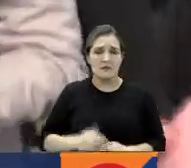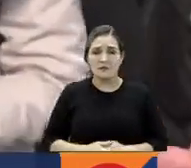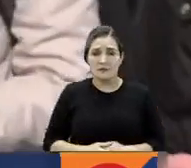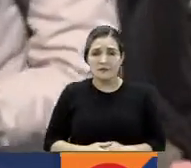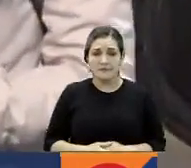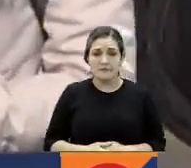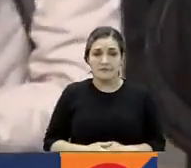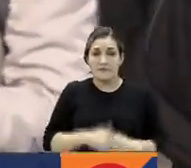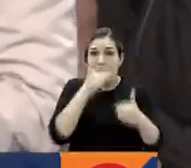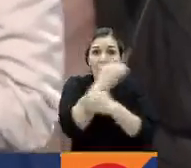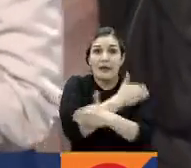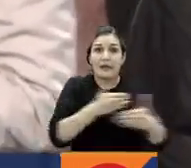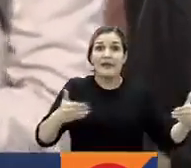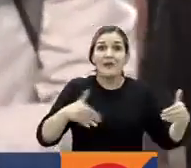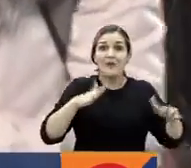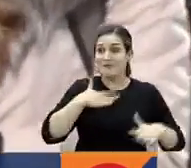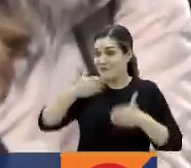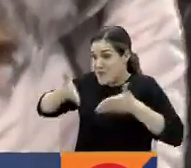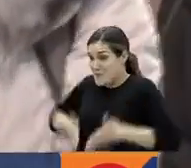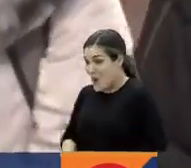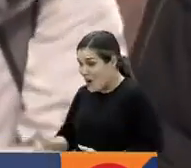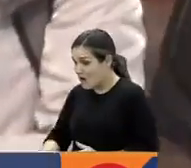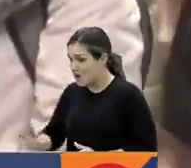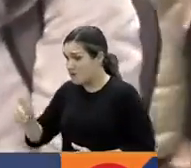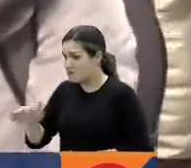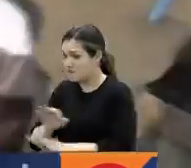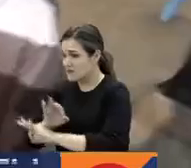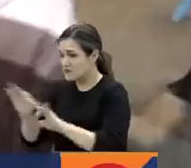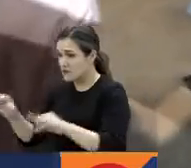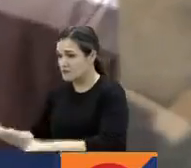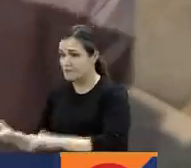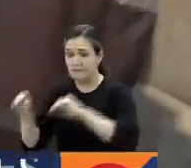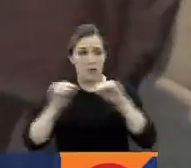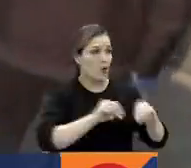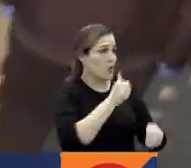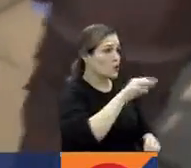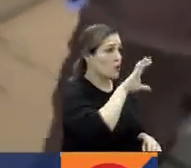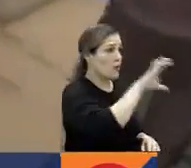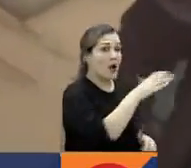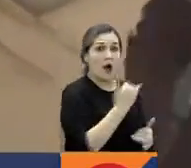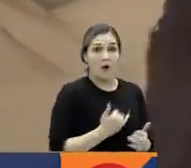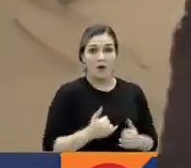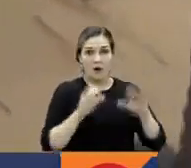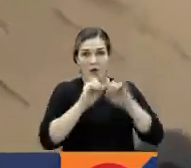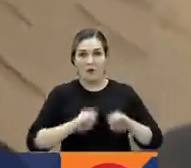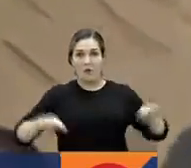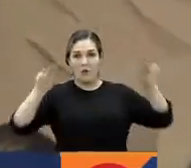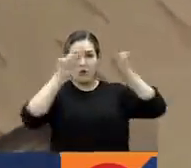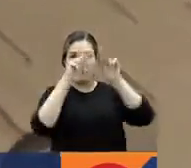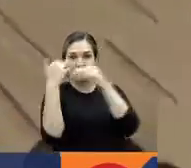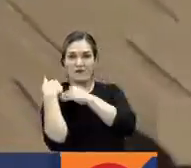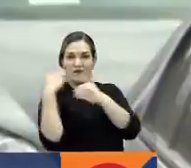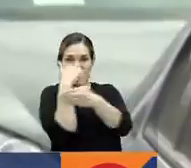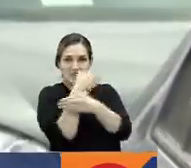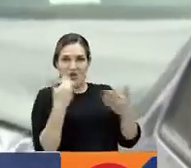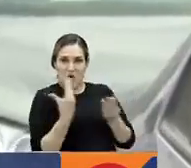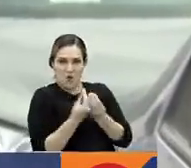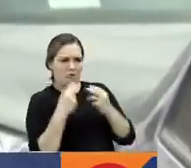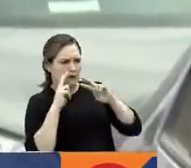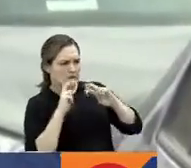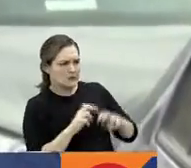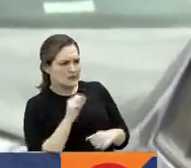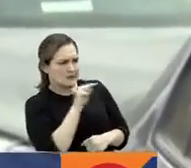Muchos de ellos no crecerán en el país que los vio nacer. UNICEF estima que dentro de la meteórica cifra de migrantes ucranianos, que hoy alcanza